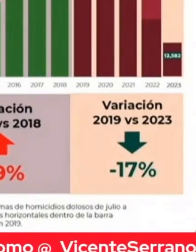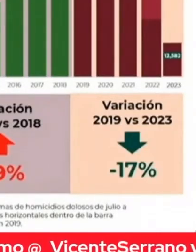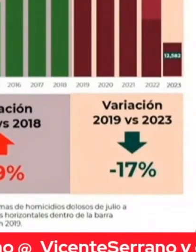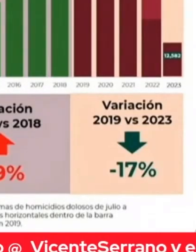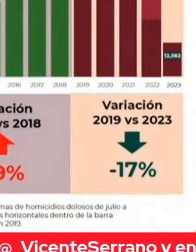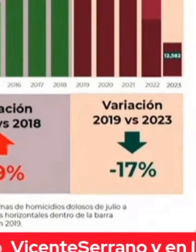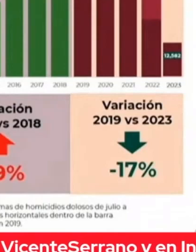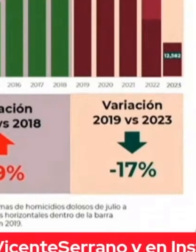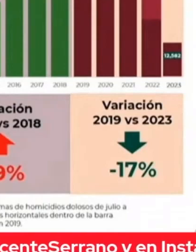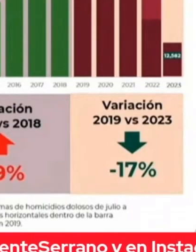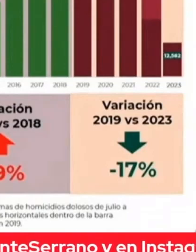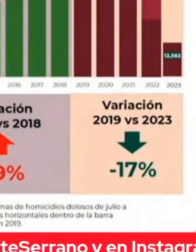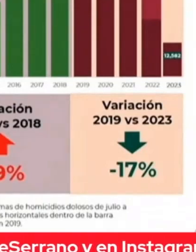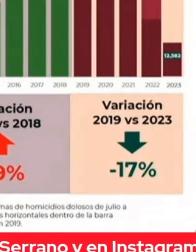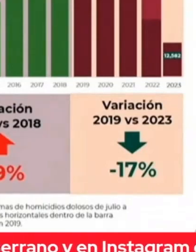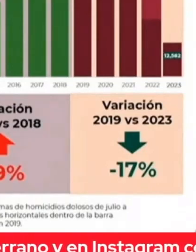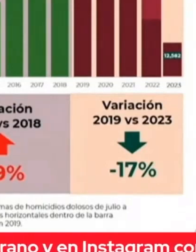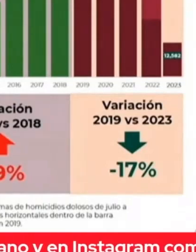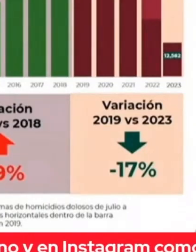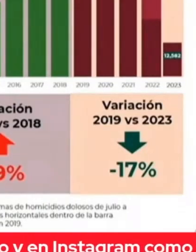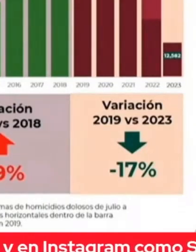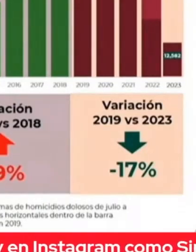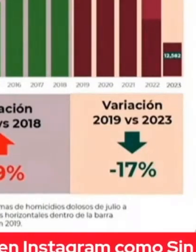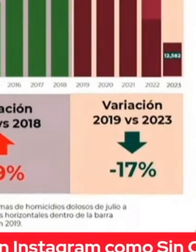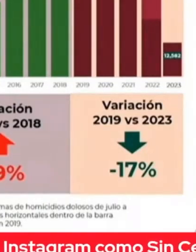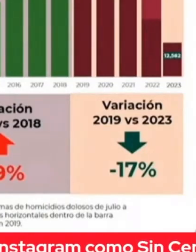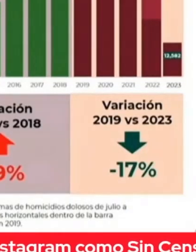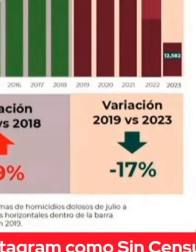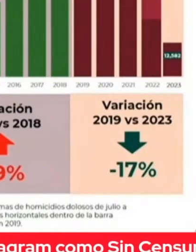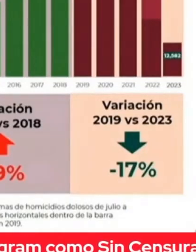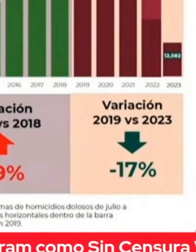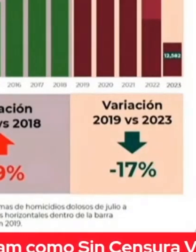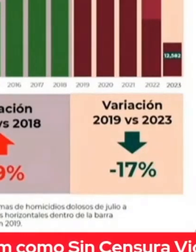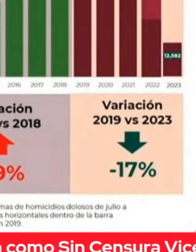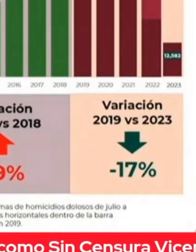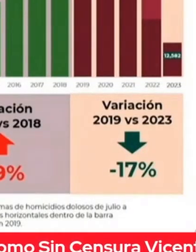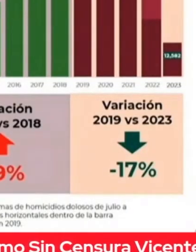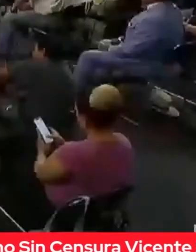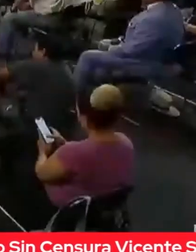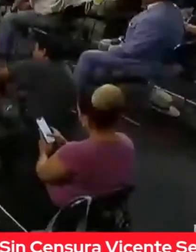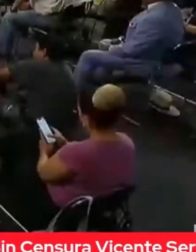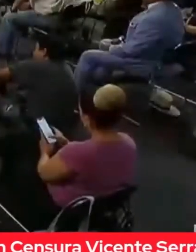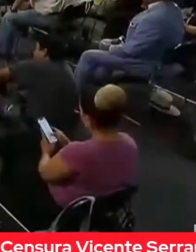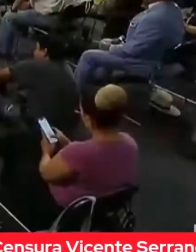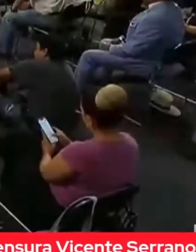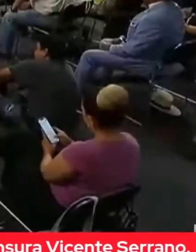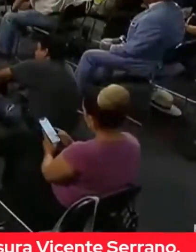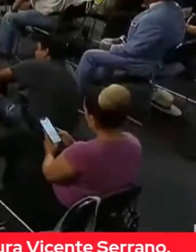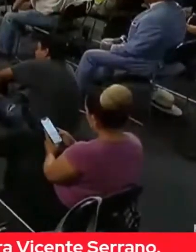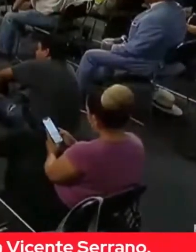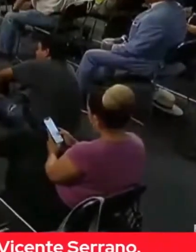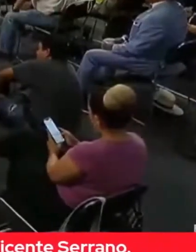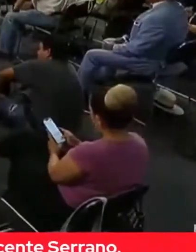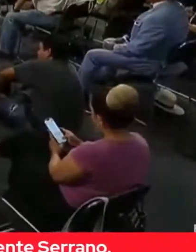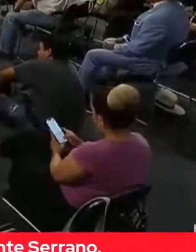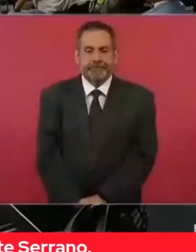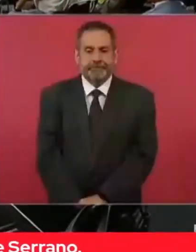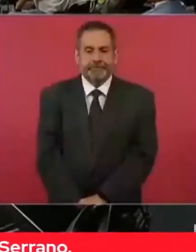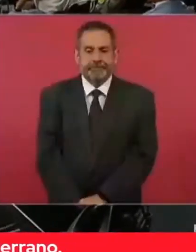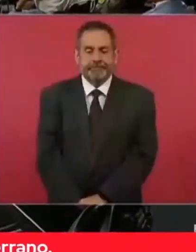pues la guerra convirtió al país en un cementerio